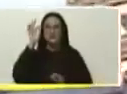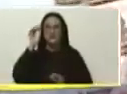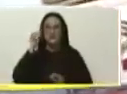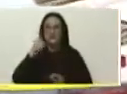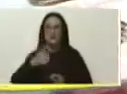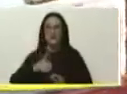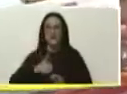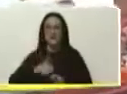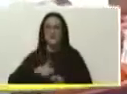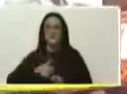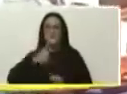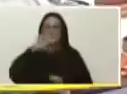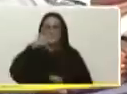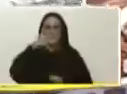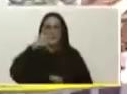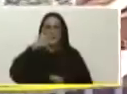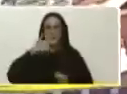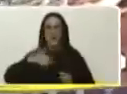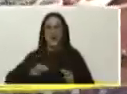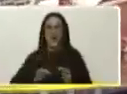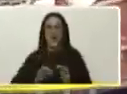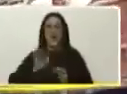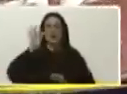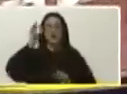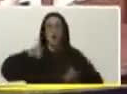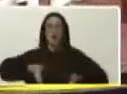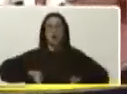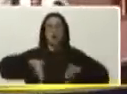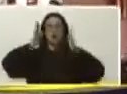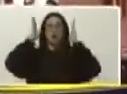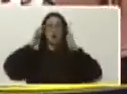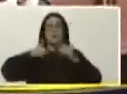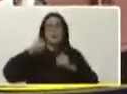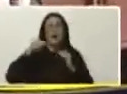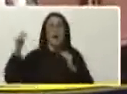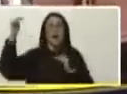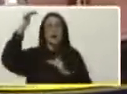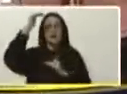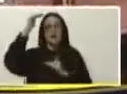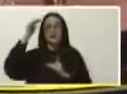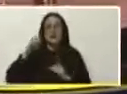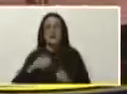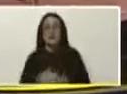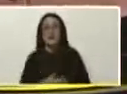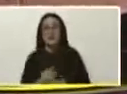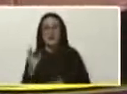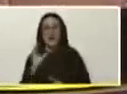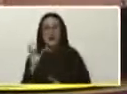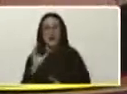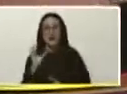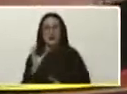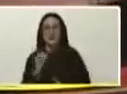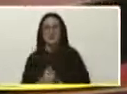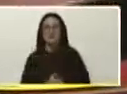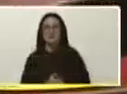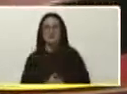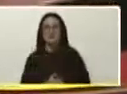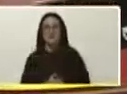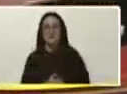las torres más grandes de aquí de Caracas. Okay. Imagínate. Sí, pero